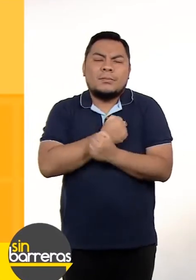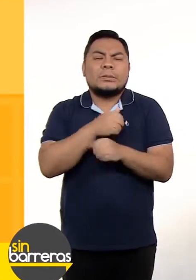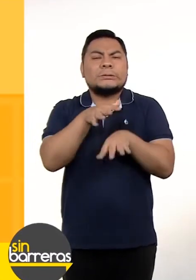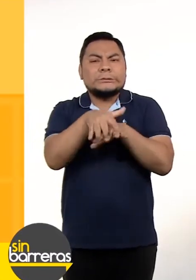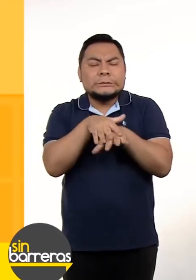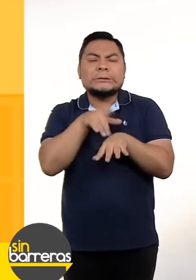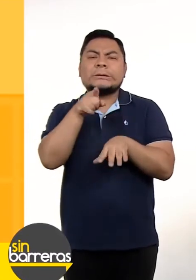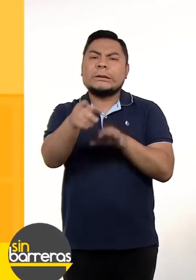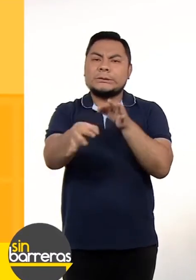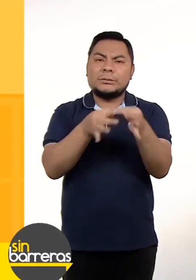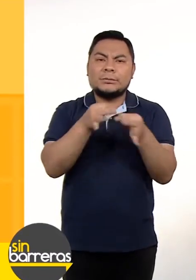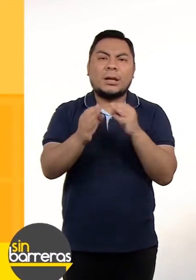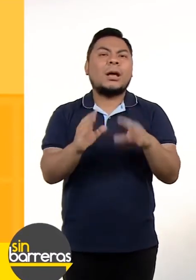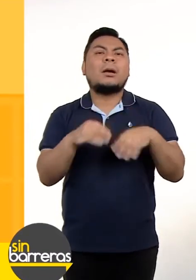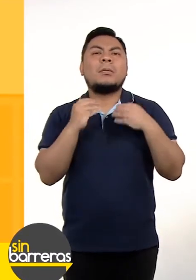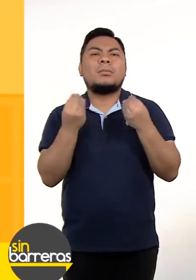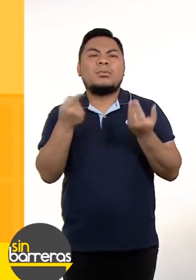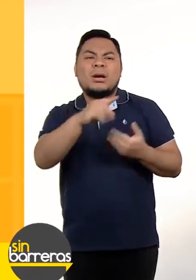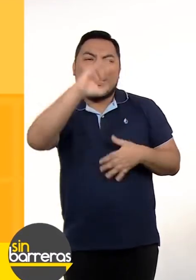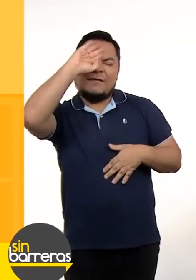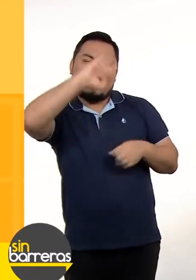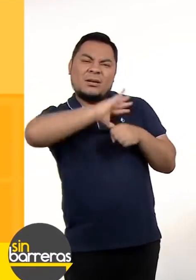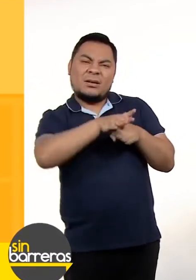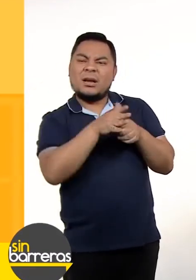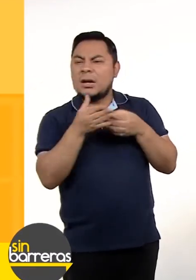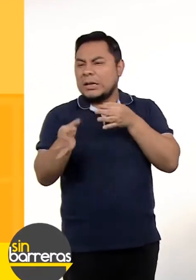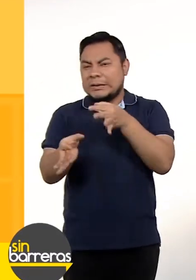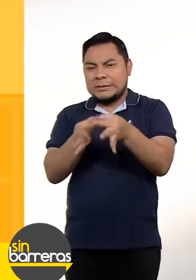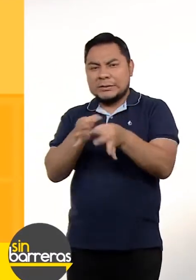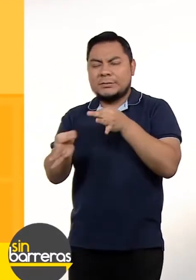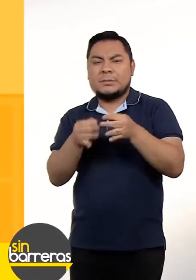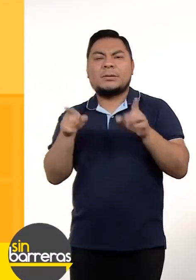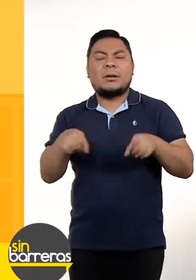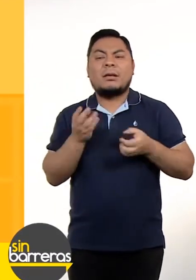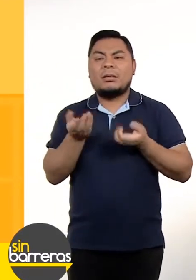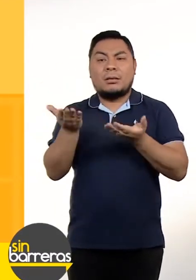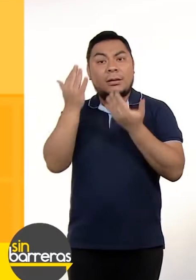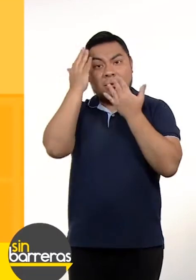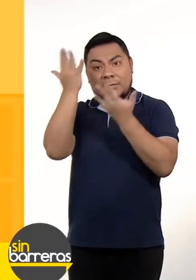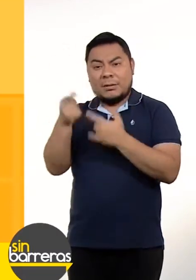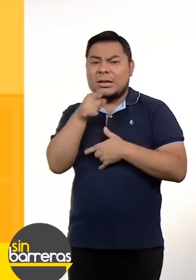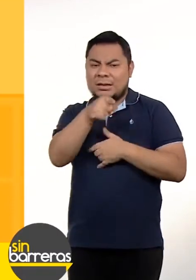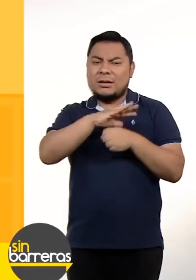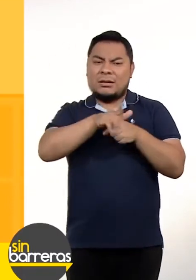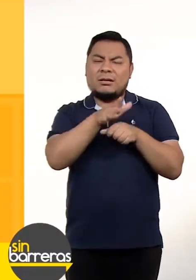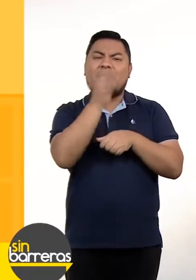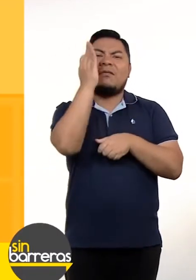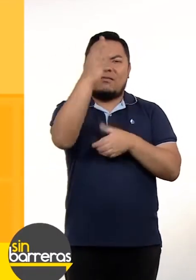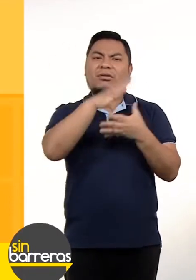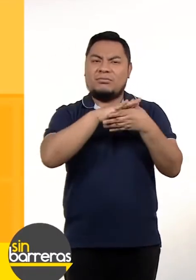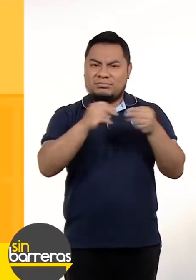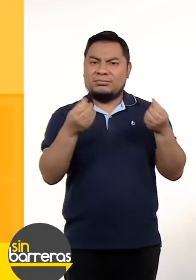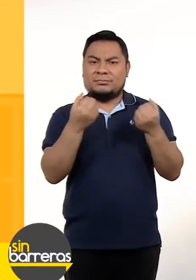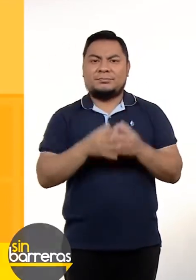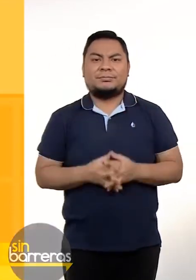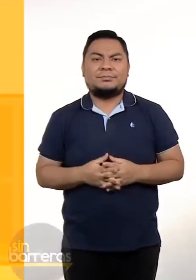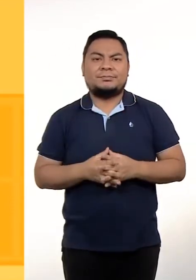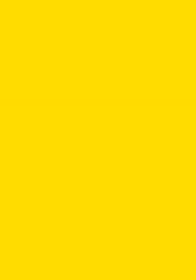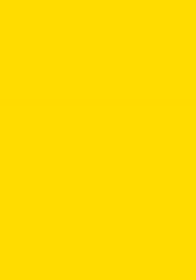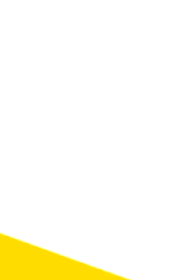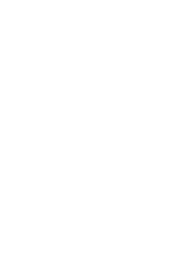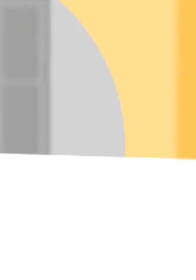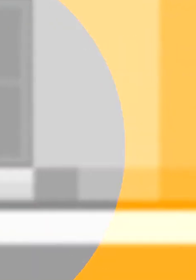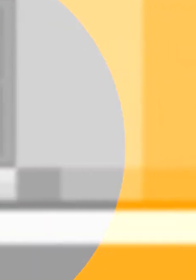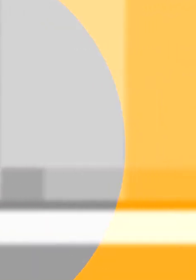mucho cariño, explicándoles el porqué de la enfermedad y dándoles la esperanza de que esto va a